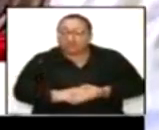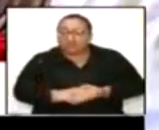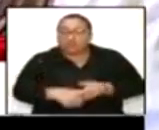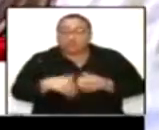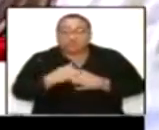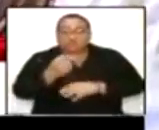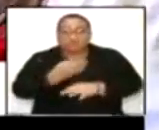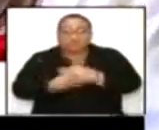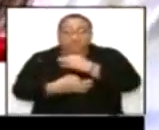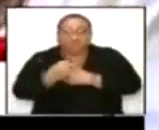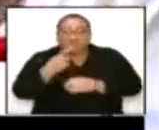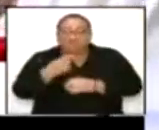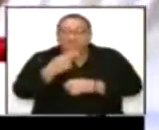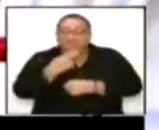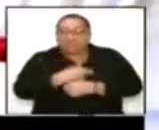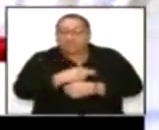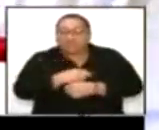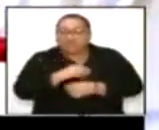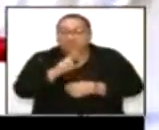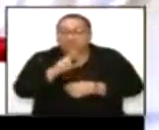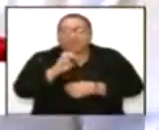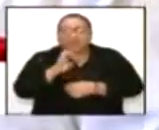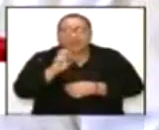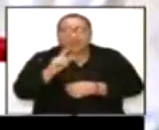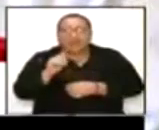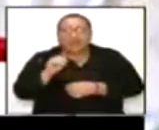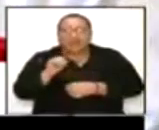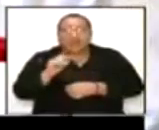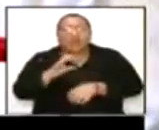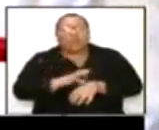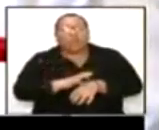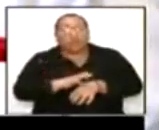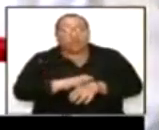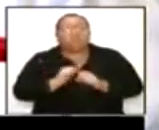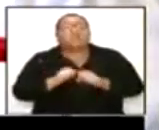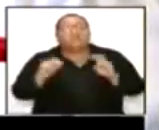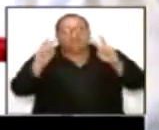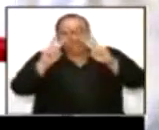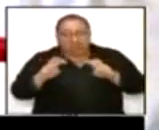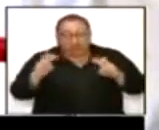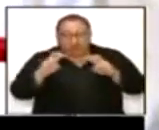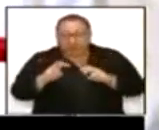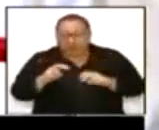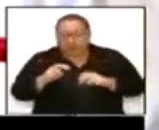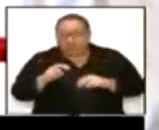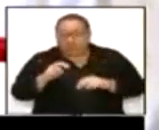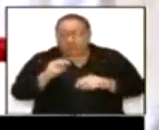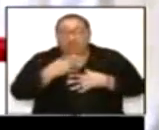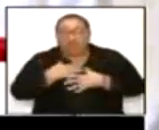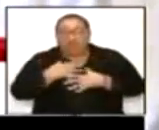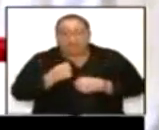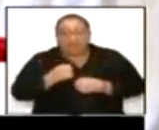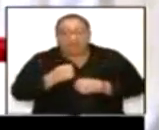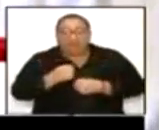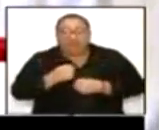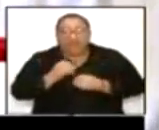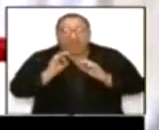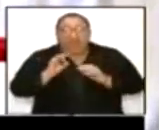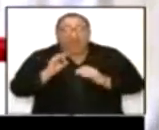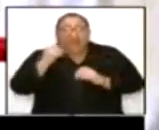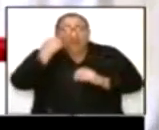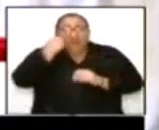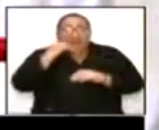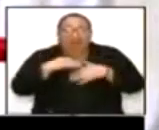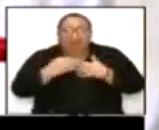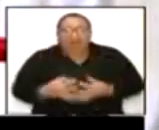Todo lo contrario. En el hospital de Rebagliati los médicos evaluaron la salud, la condición y el riesgo de la